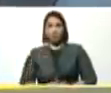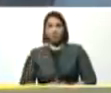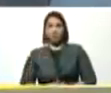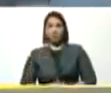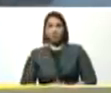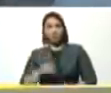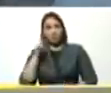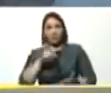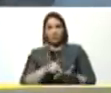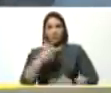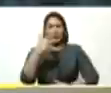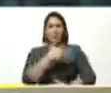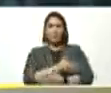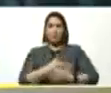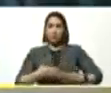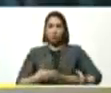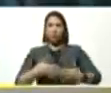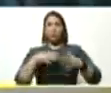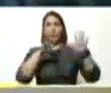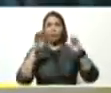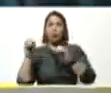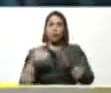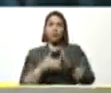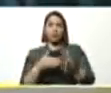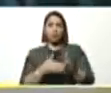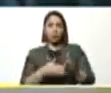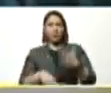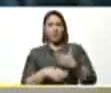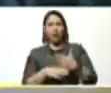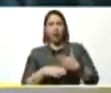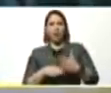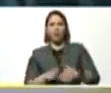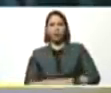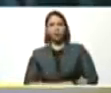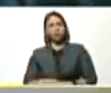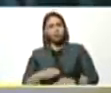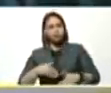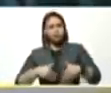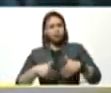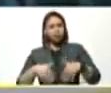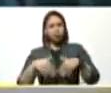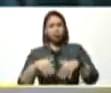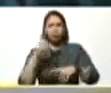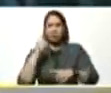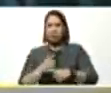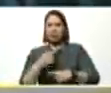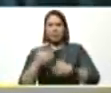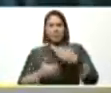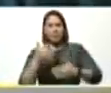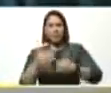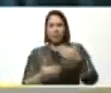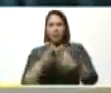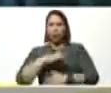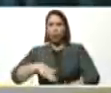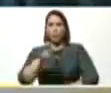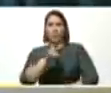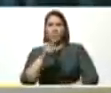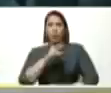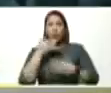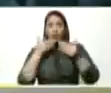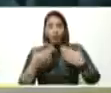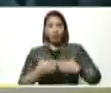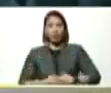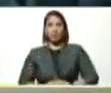llegamos a 3.900.000, vamos a apretar la marcha en Falcón y en todo el país. Muchas